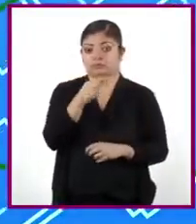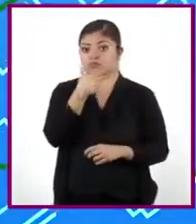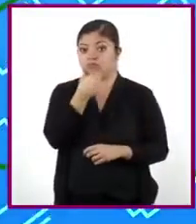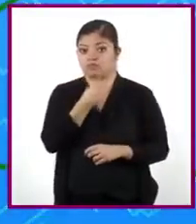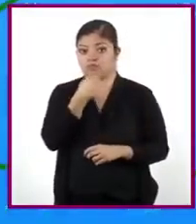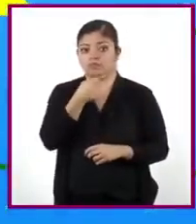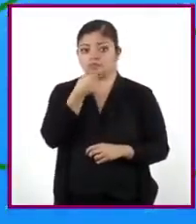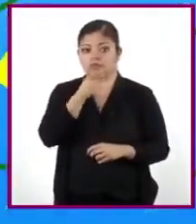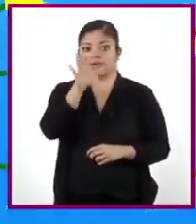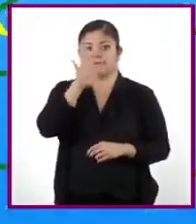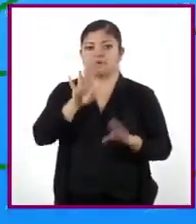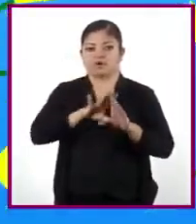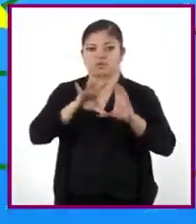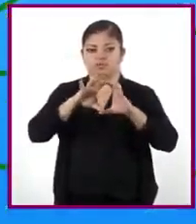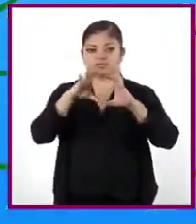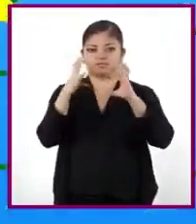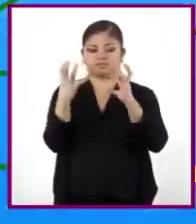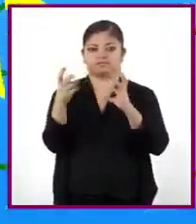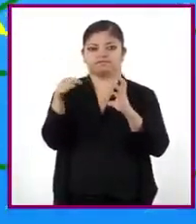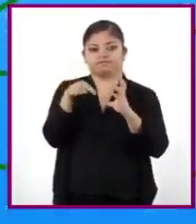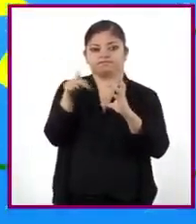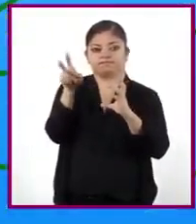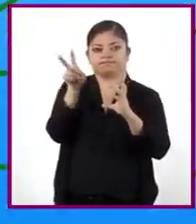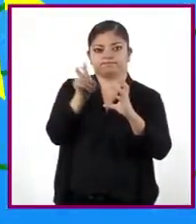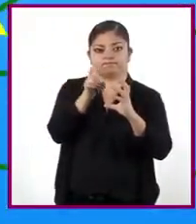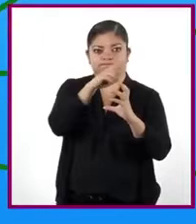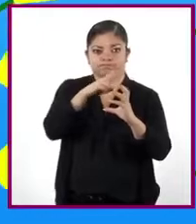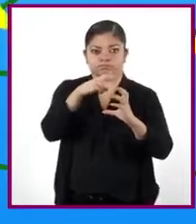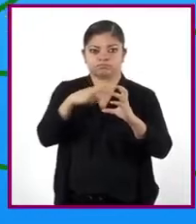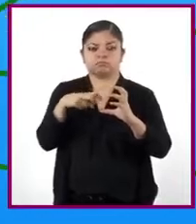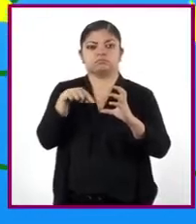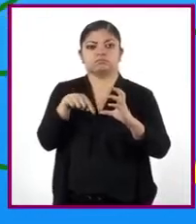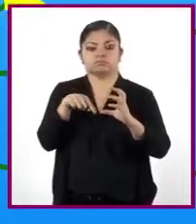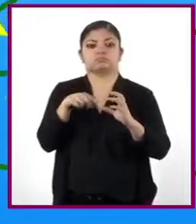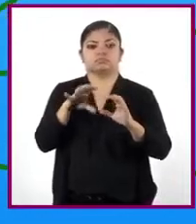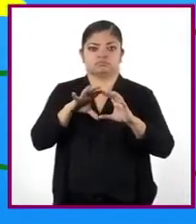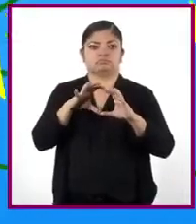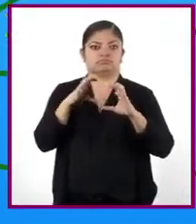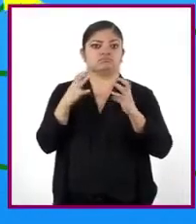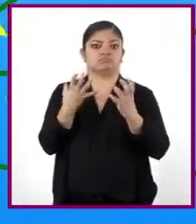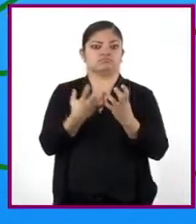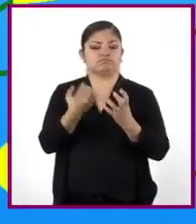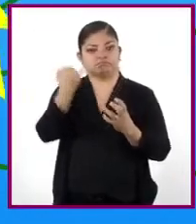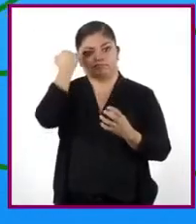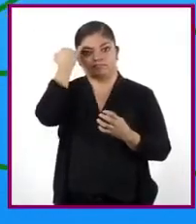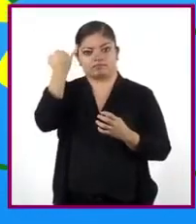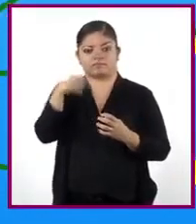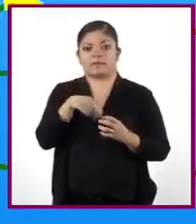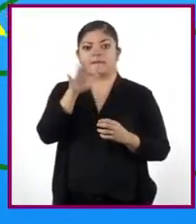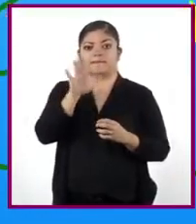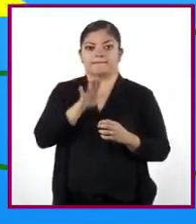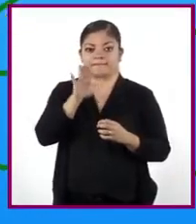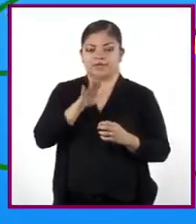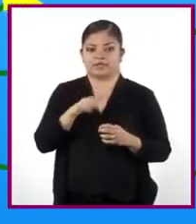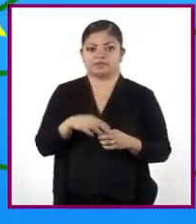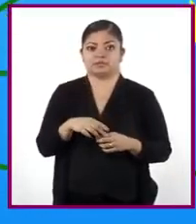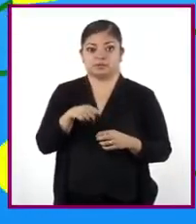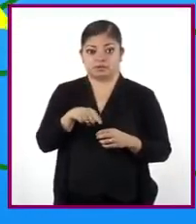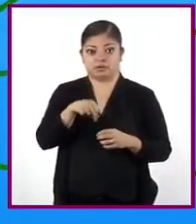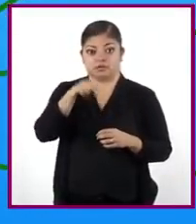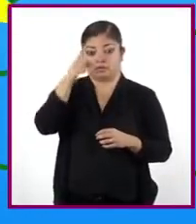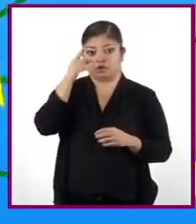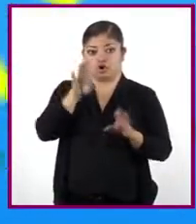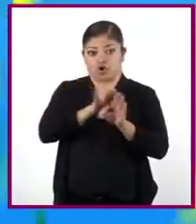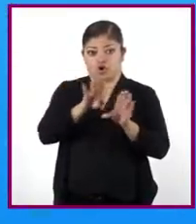era un imán gigantesco gracias al conocimiento científico, hoy sabemos que la Tierra se comporta como un imán, mas no es un imán